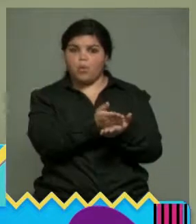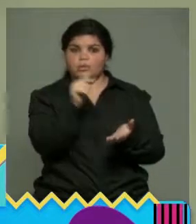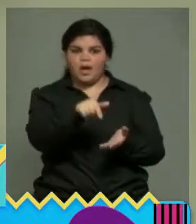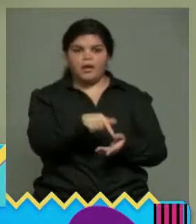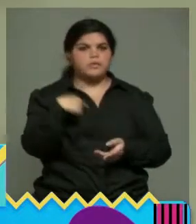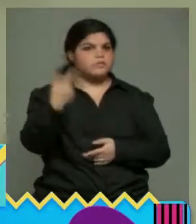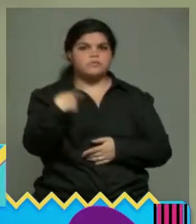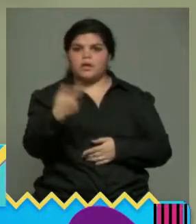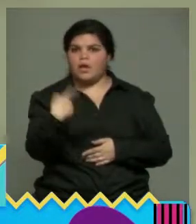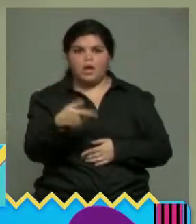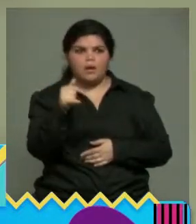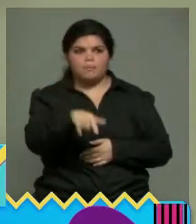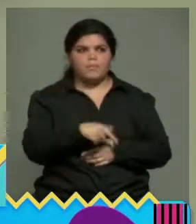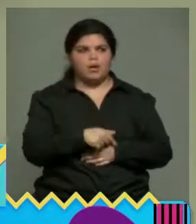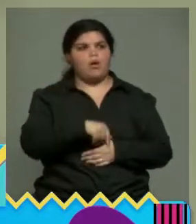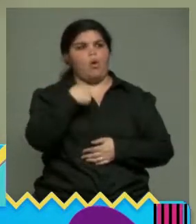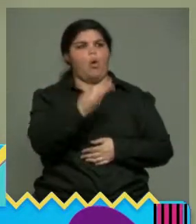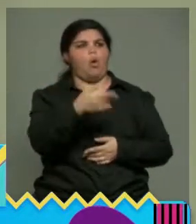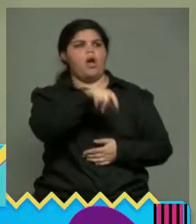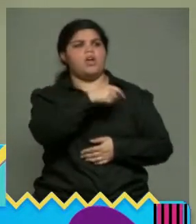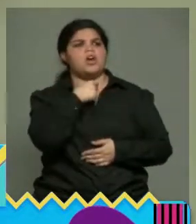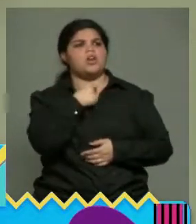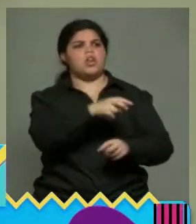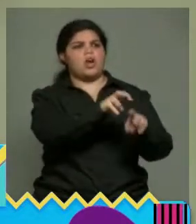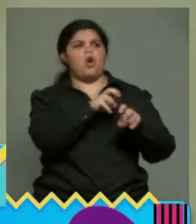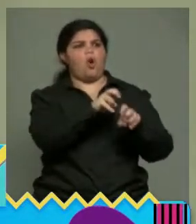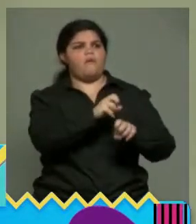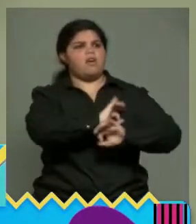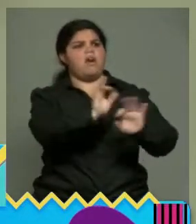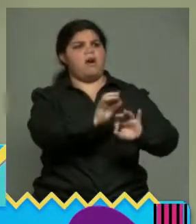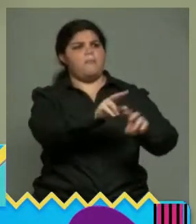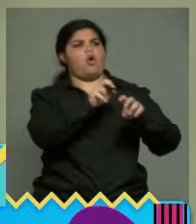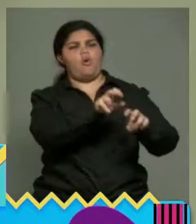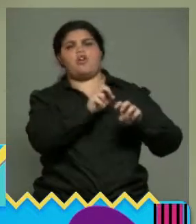el que fue infractor se queda con la vena y sigue